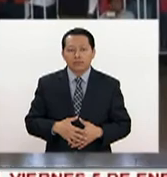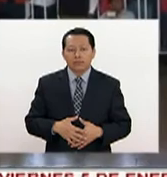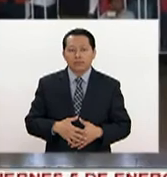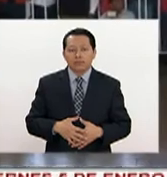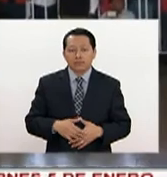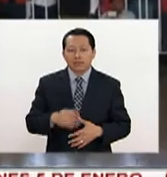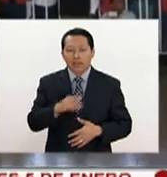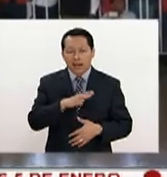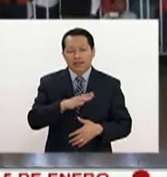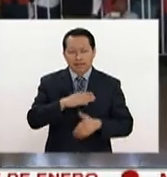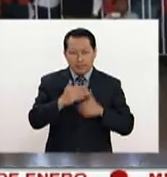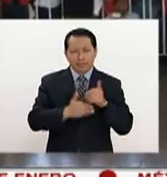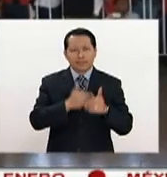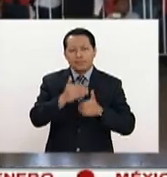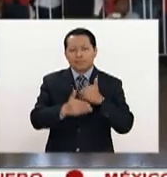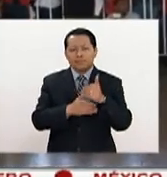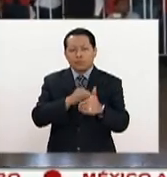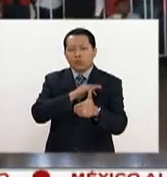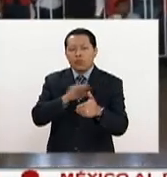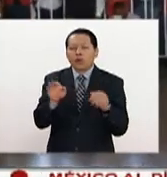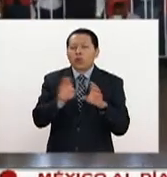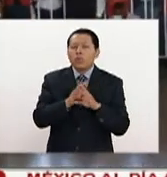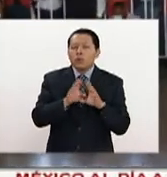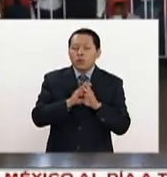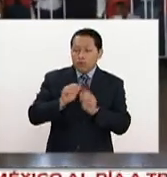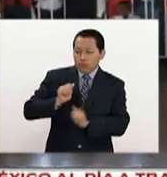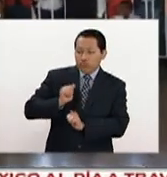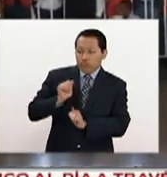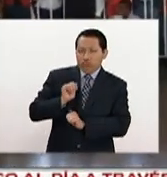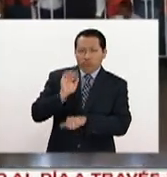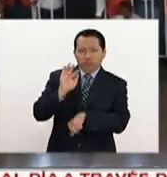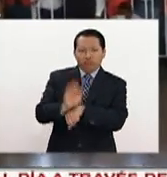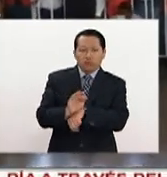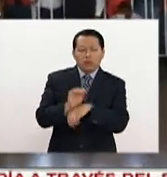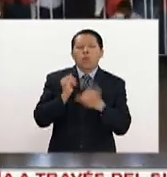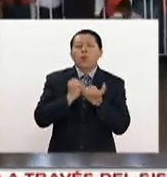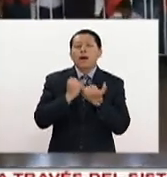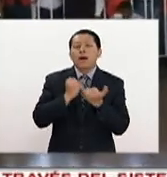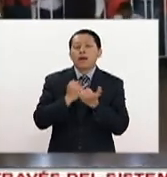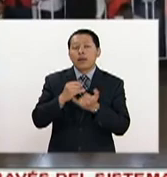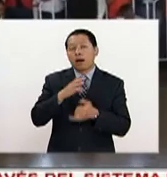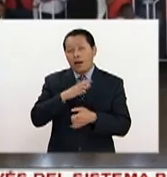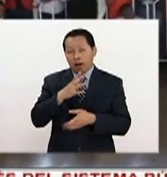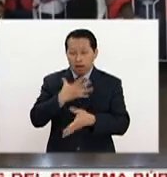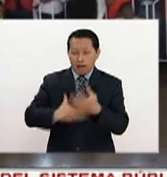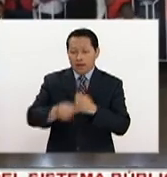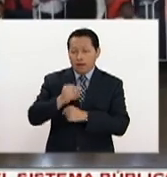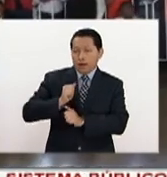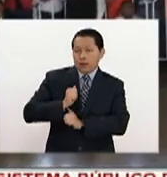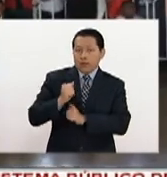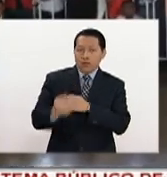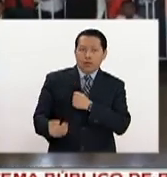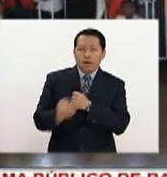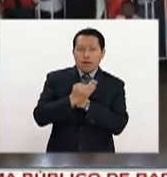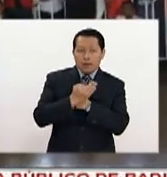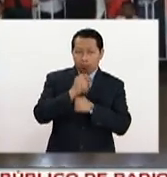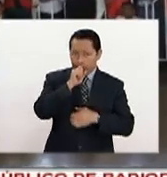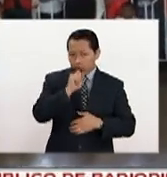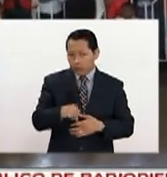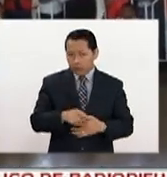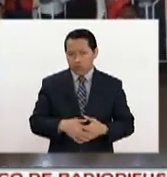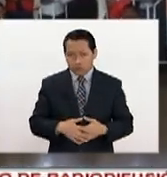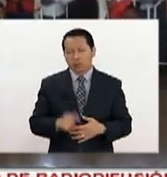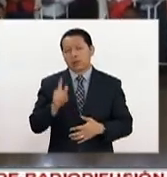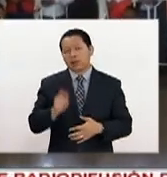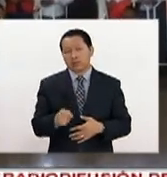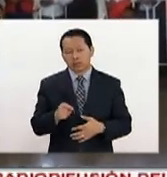Hemos avanzado en darle certeza a las Fuerzas Armadas como las Fuerzas Armadas nos han dado certeza a nosotros.